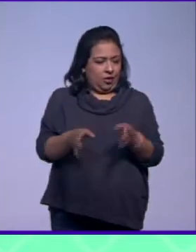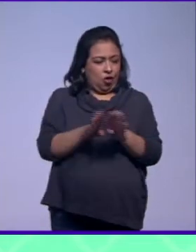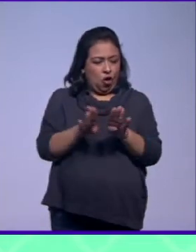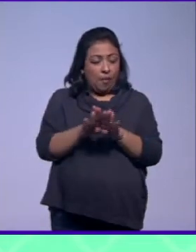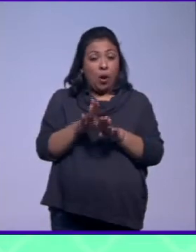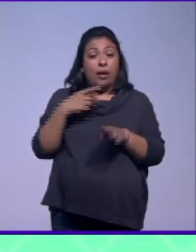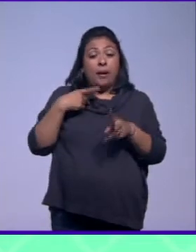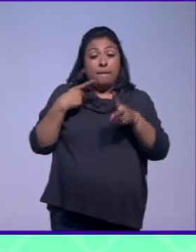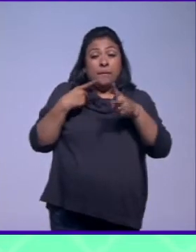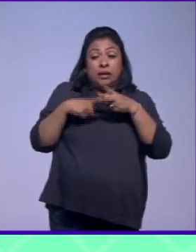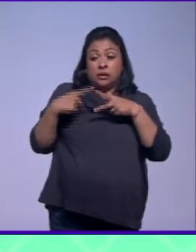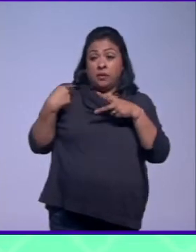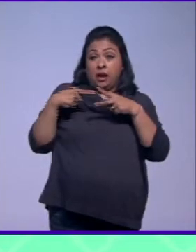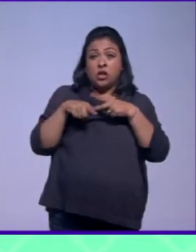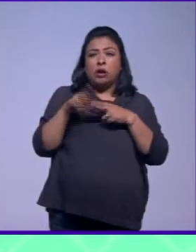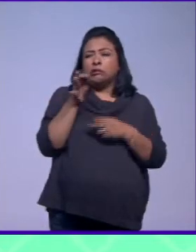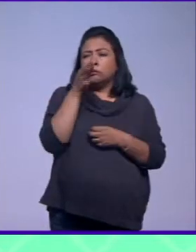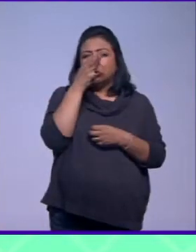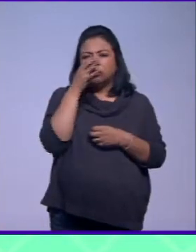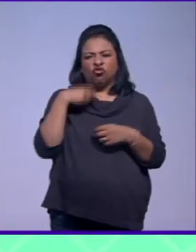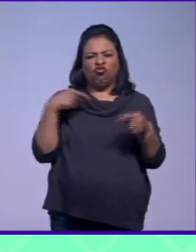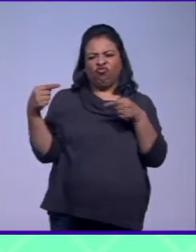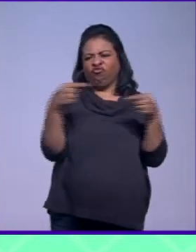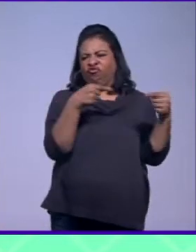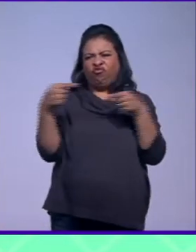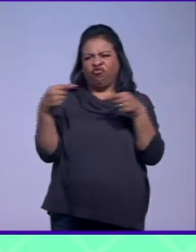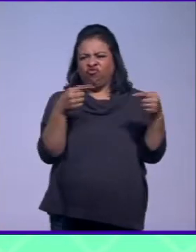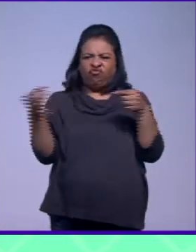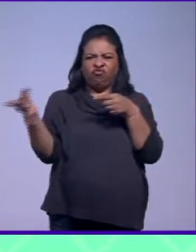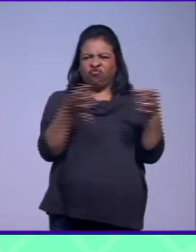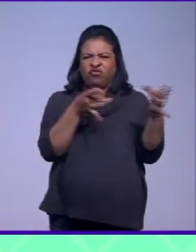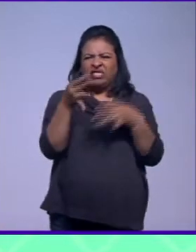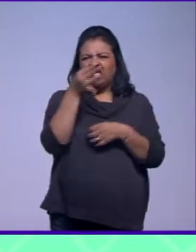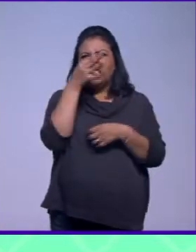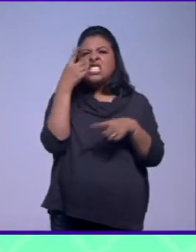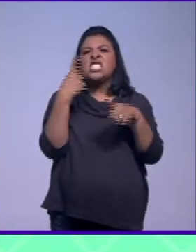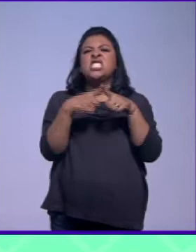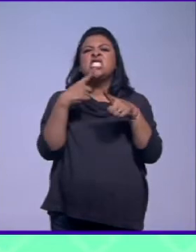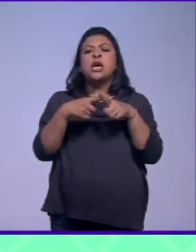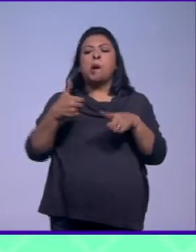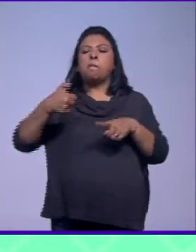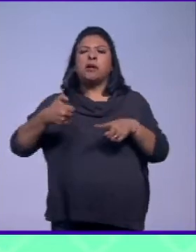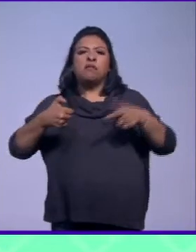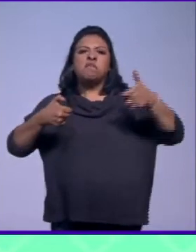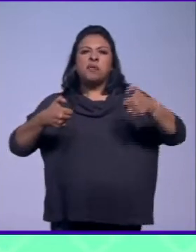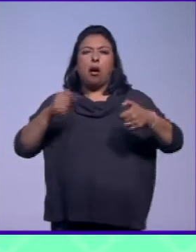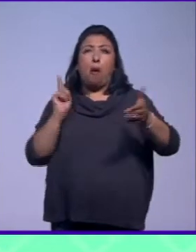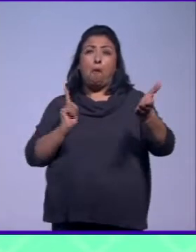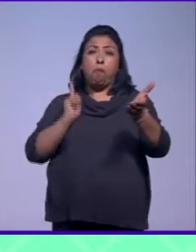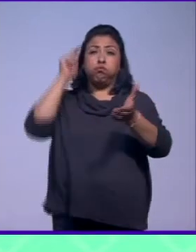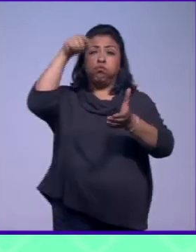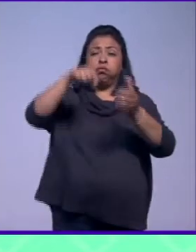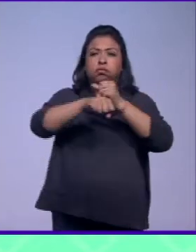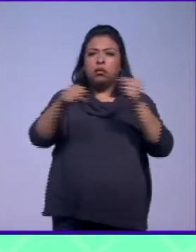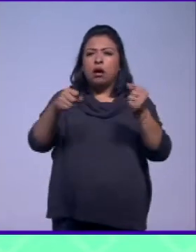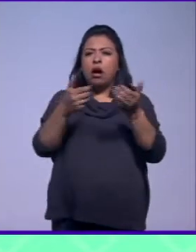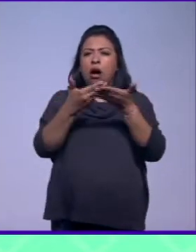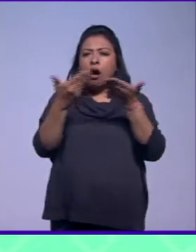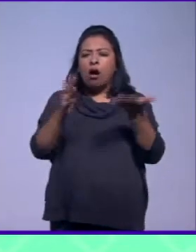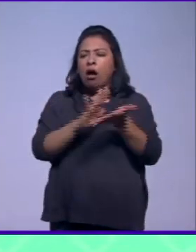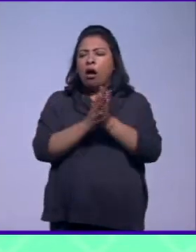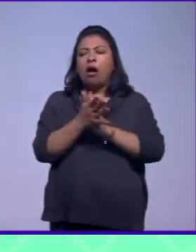a principios de este año estaban a punto de destruirse con quien tenía el botón más grande para misiles y ahora